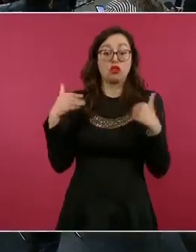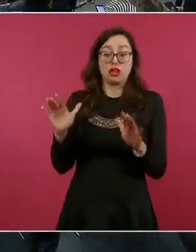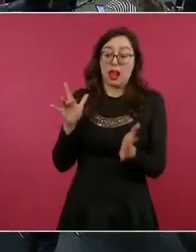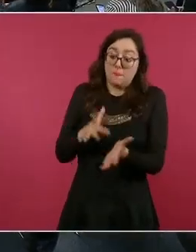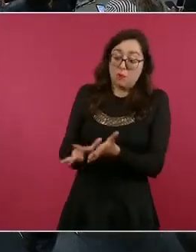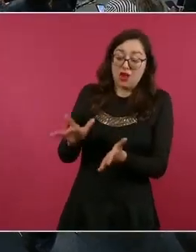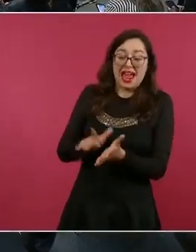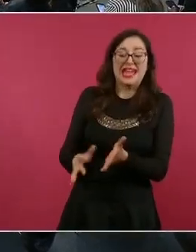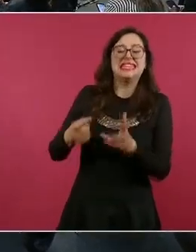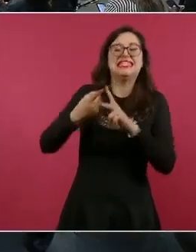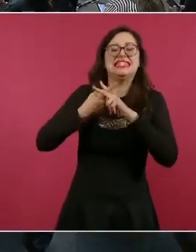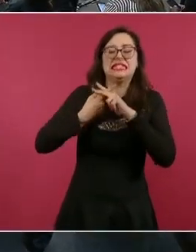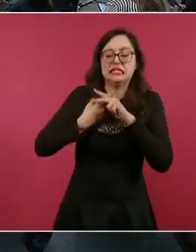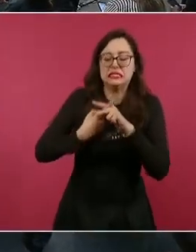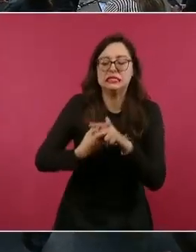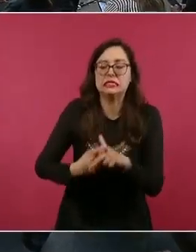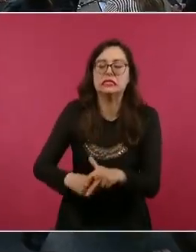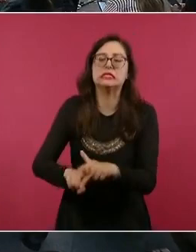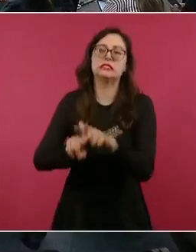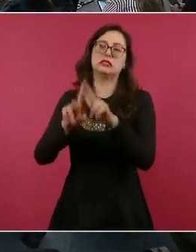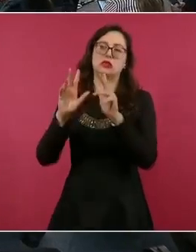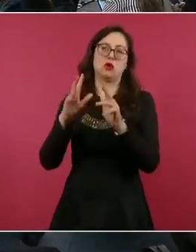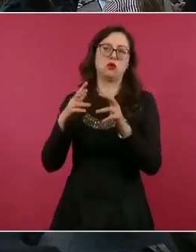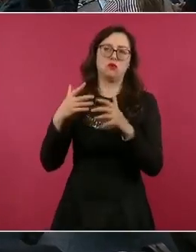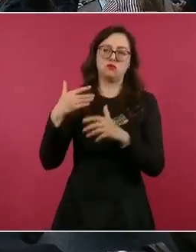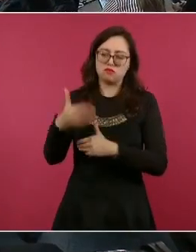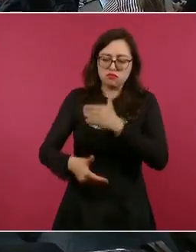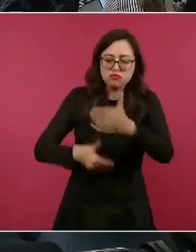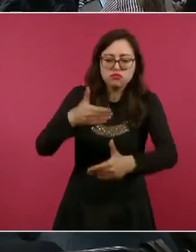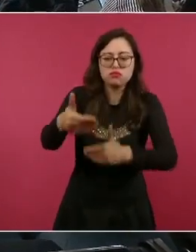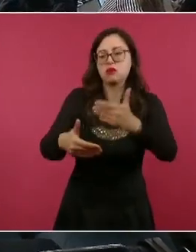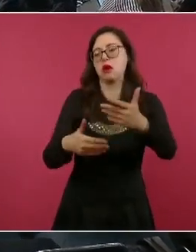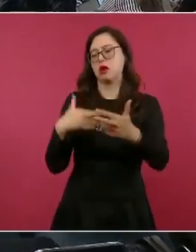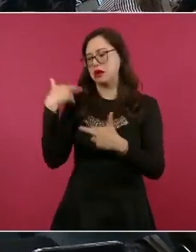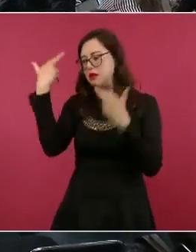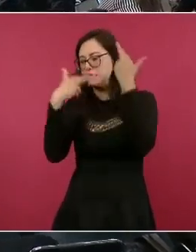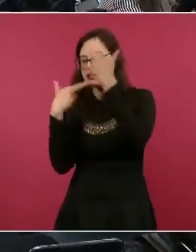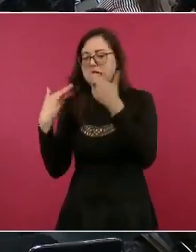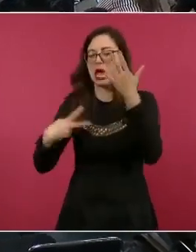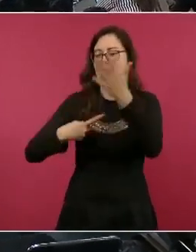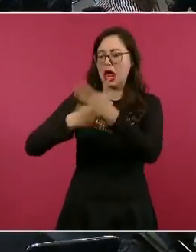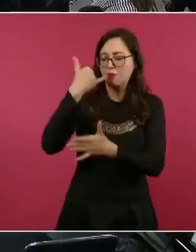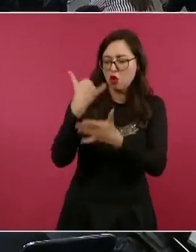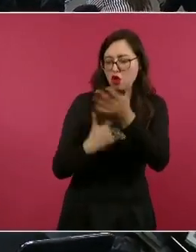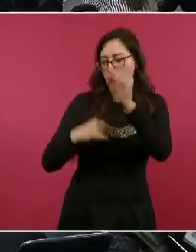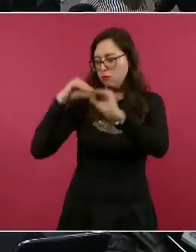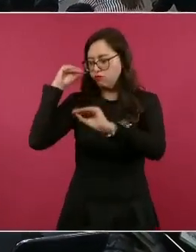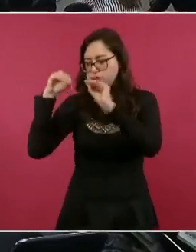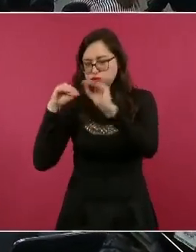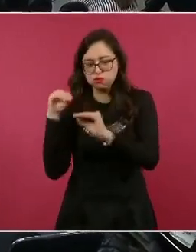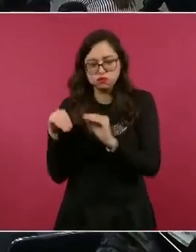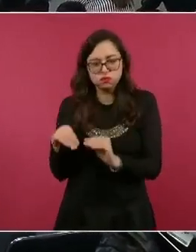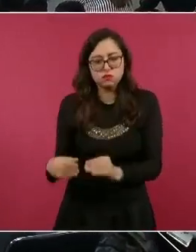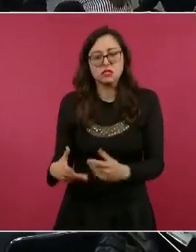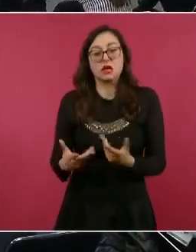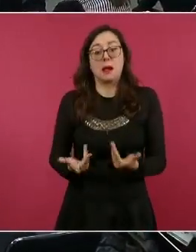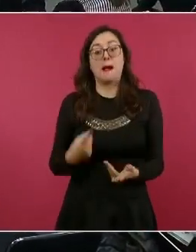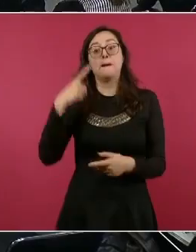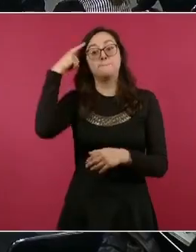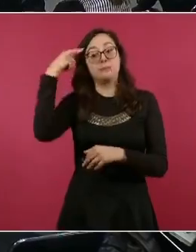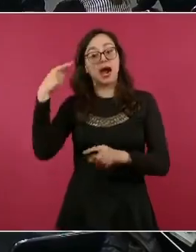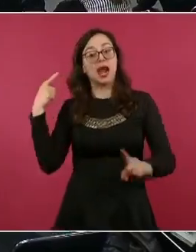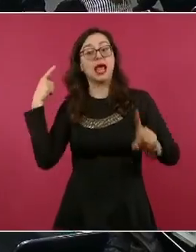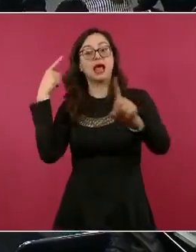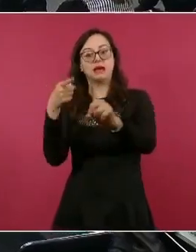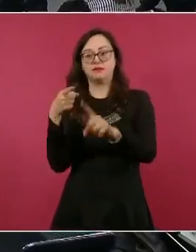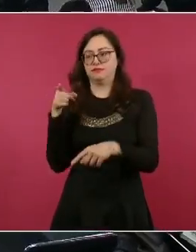menos la parte de actualizar los estudios, desarrollar los proyectos ejecutivos y que esta sea una obra,